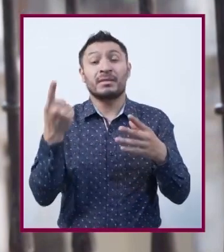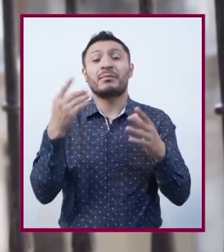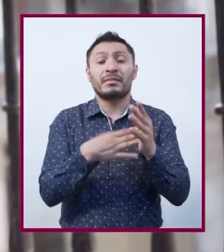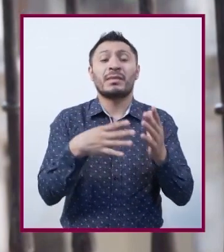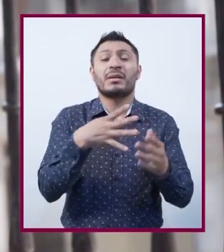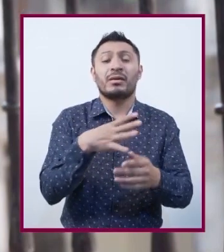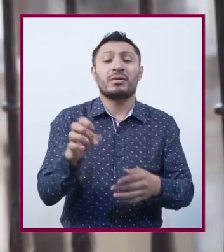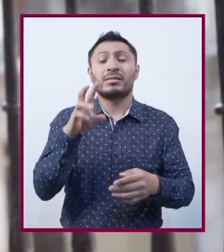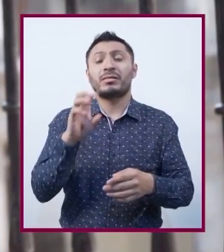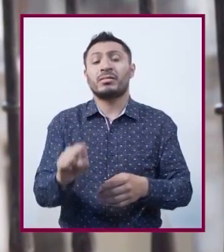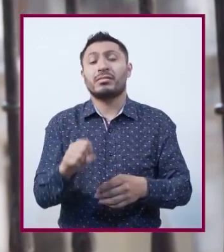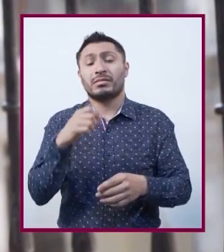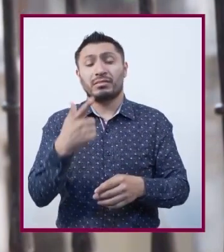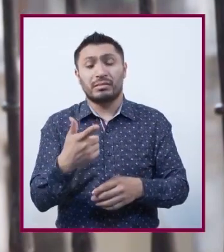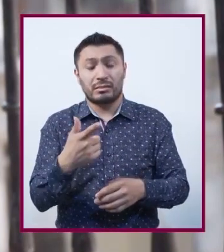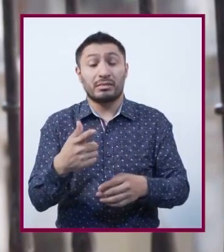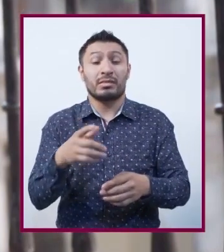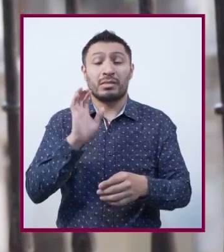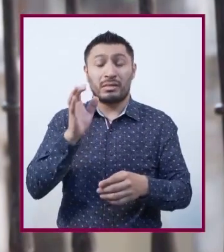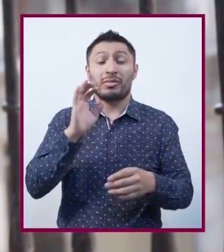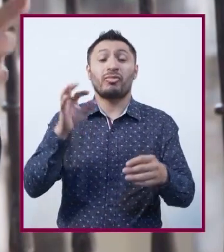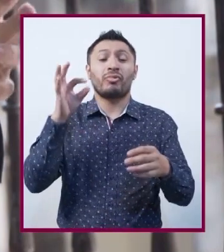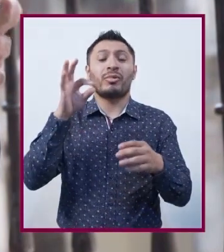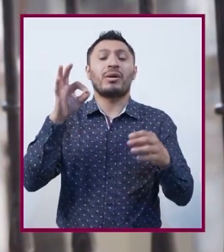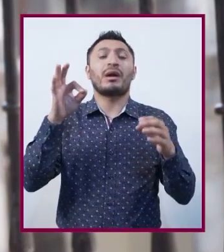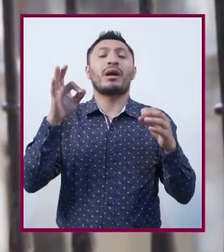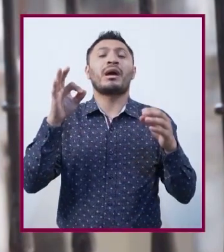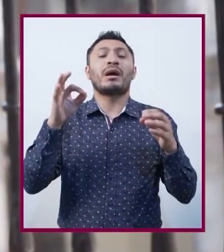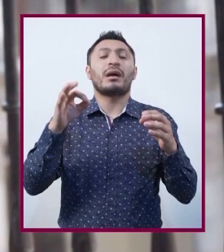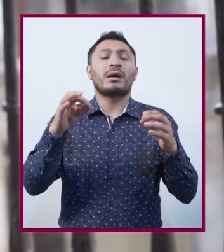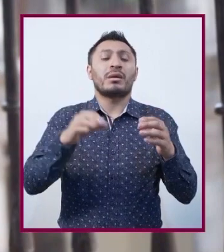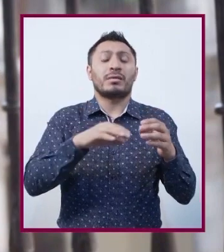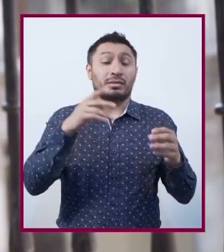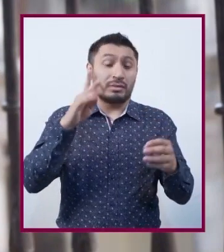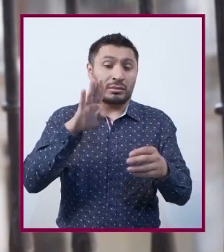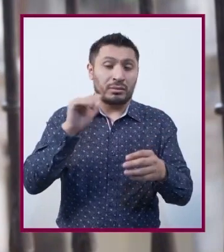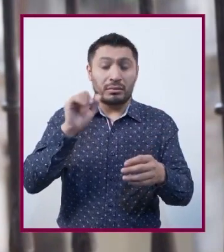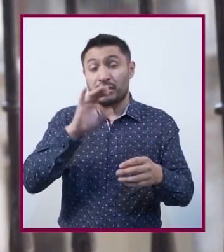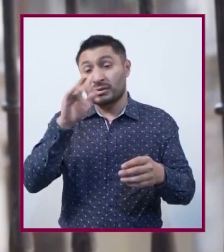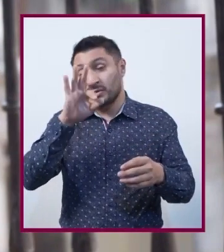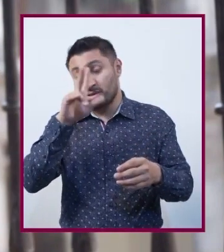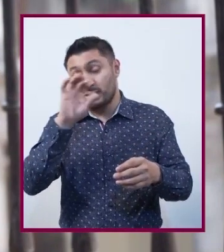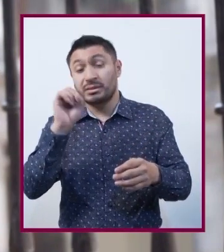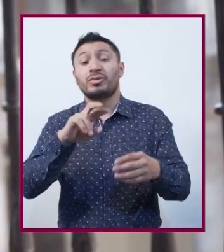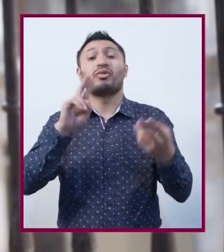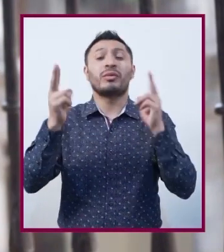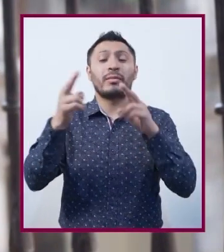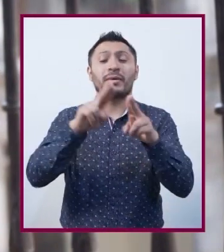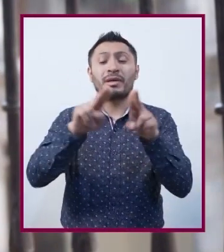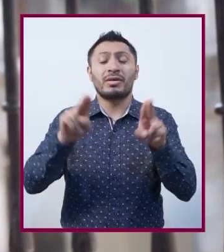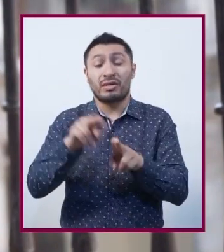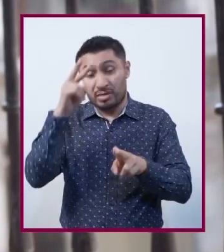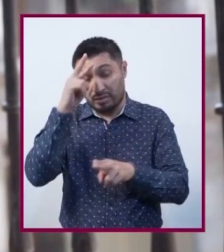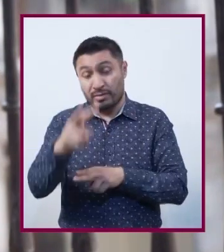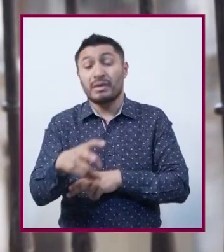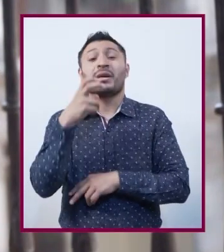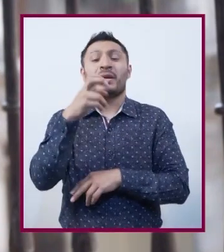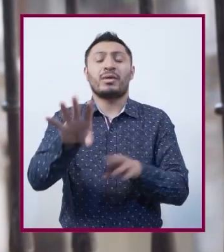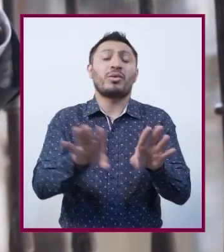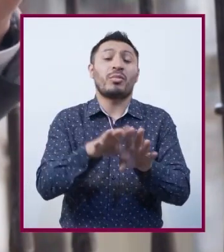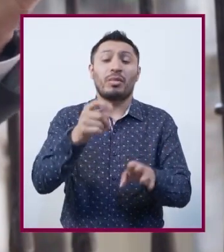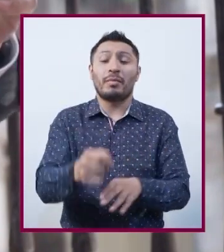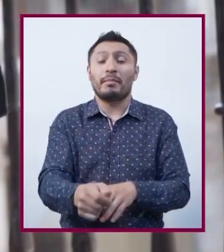superior viene desde 1867 con la fundación del bachillerato en la Universidad Nacional de